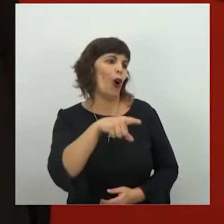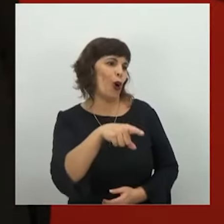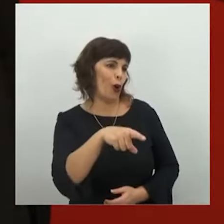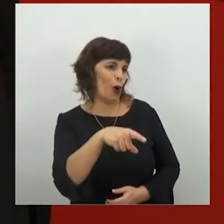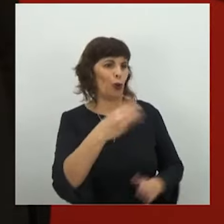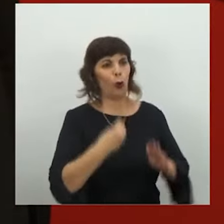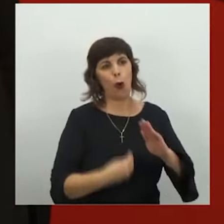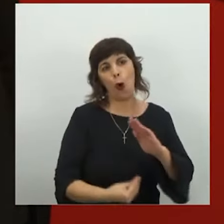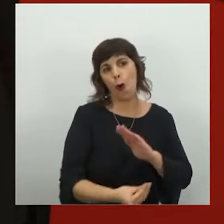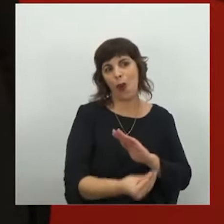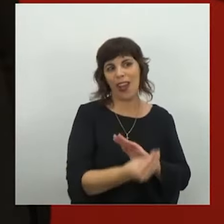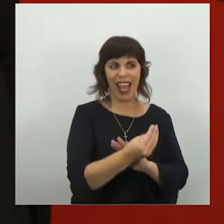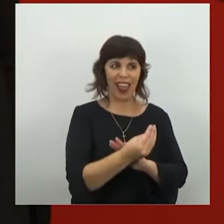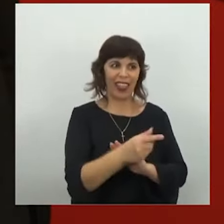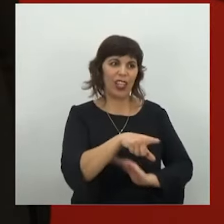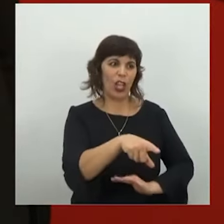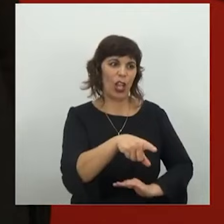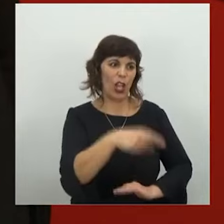de bebé, eso no existe.